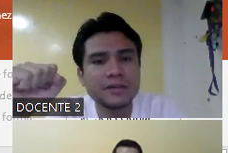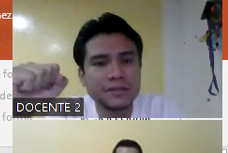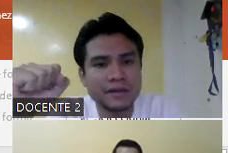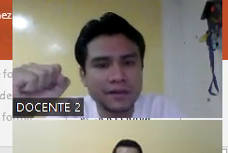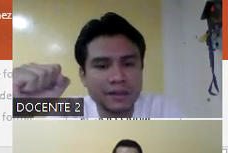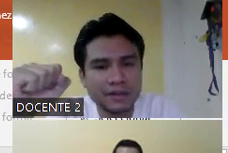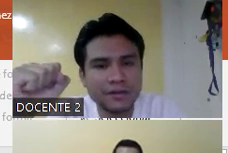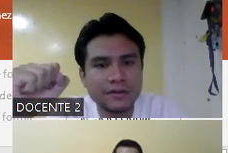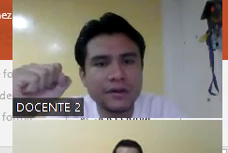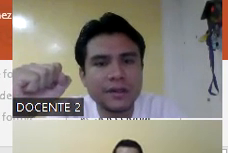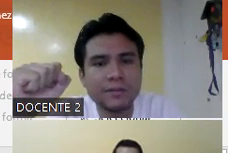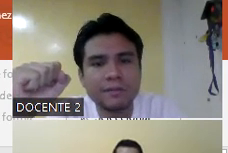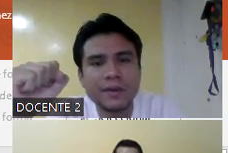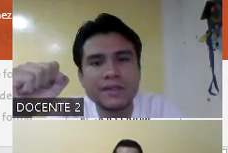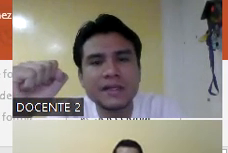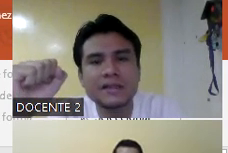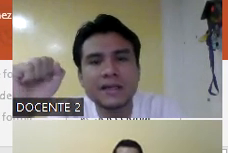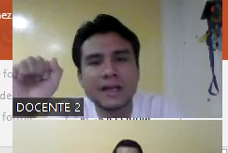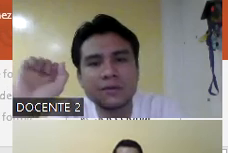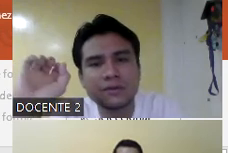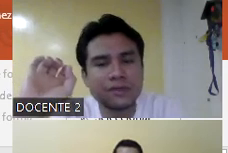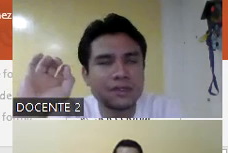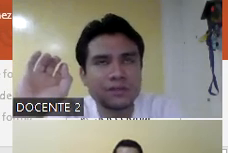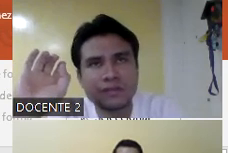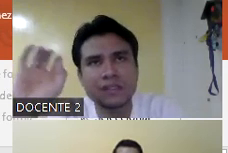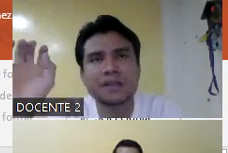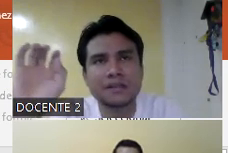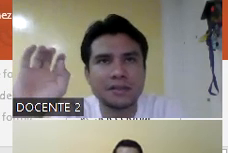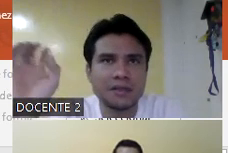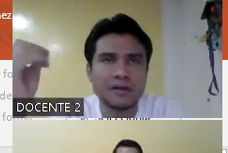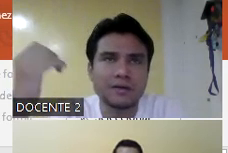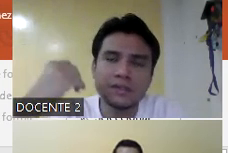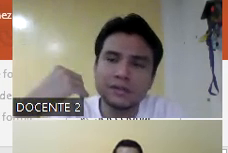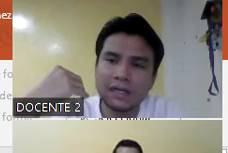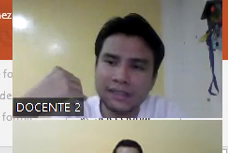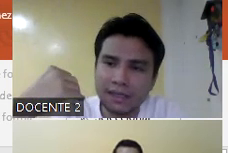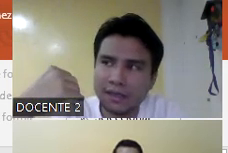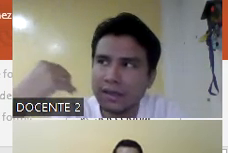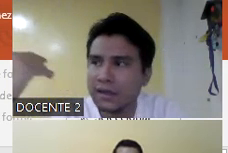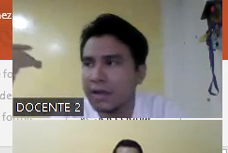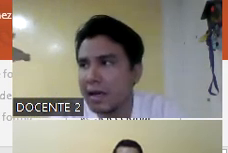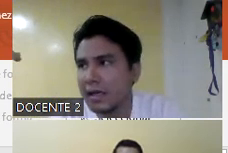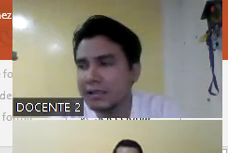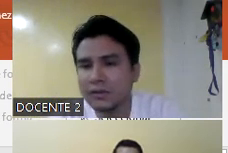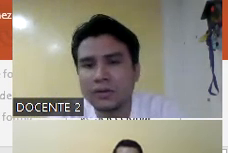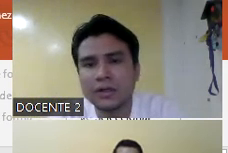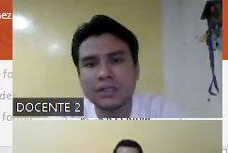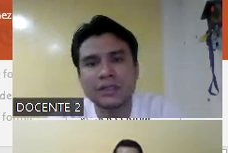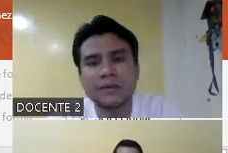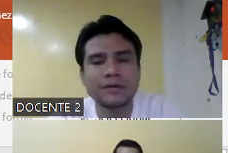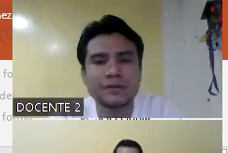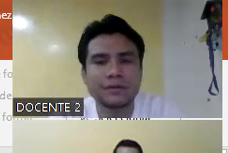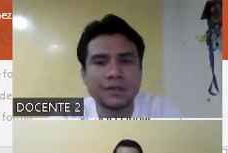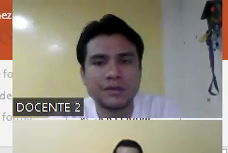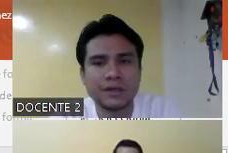El líquido cefalorraquídeo permite el intercambio de nutrientes suficientes entre nuestra sangre hacia todo lo que